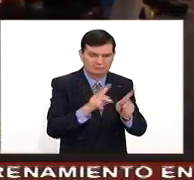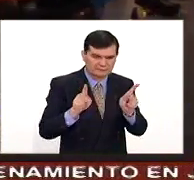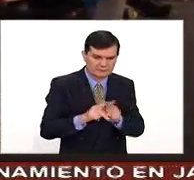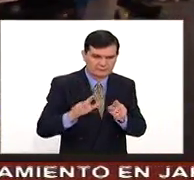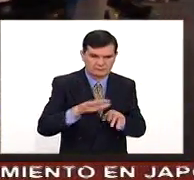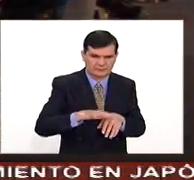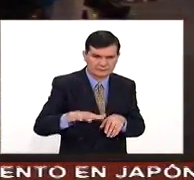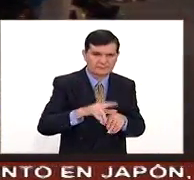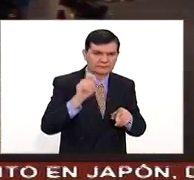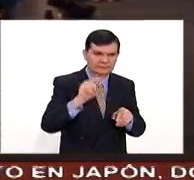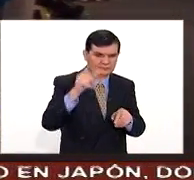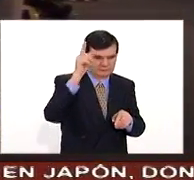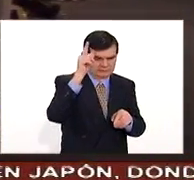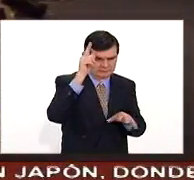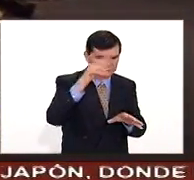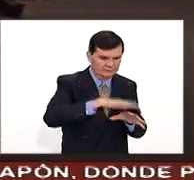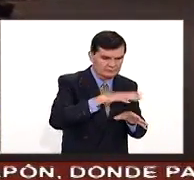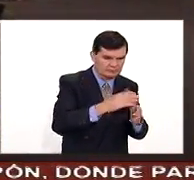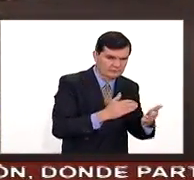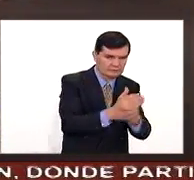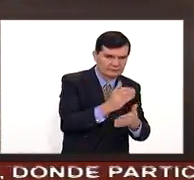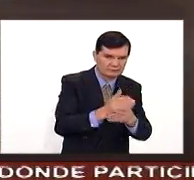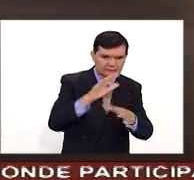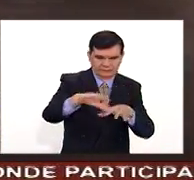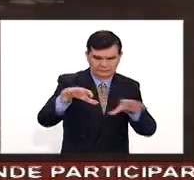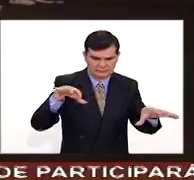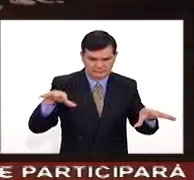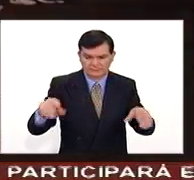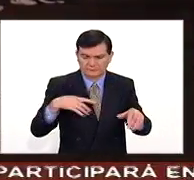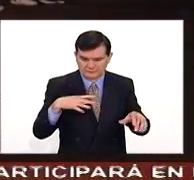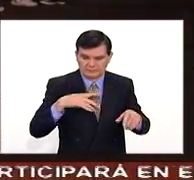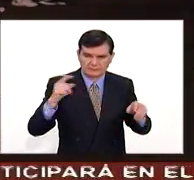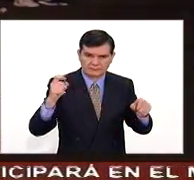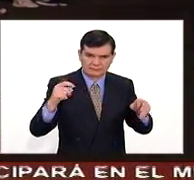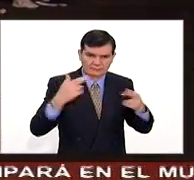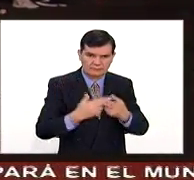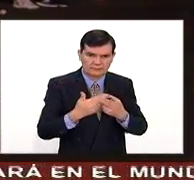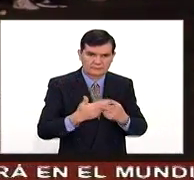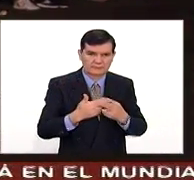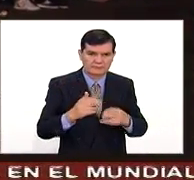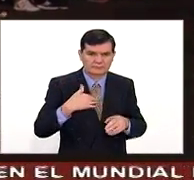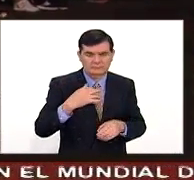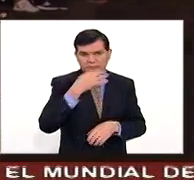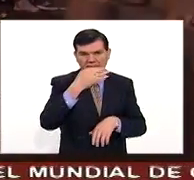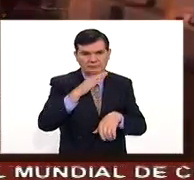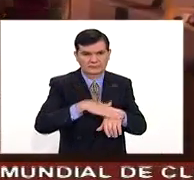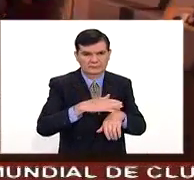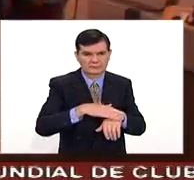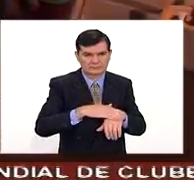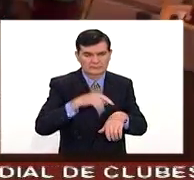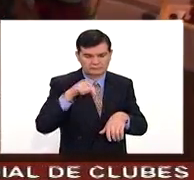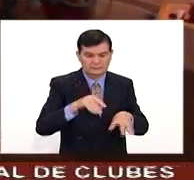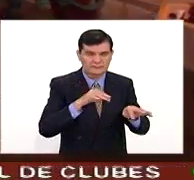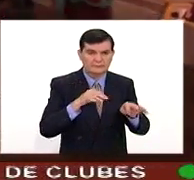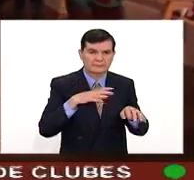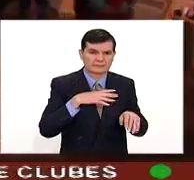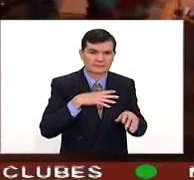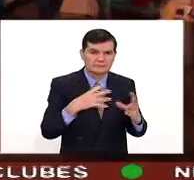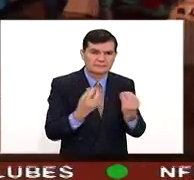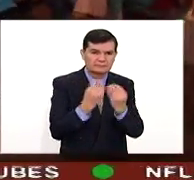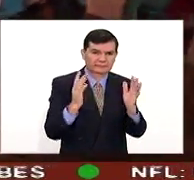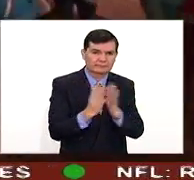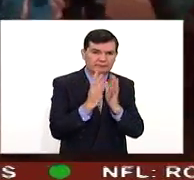y también en los principales accesos a la Basílica de Guadalupe. Simplemente recordar que en este operativo también